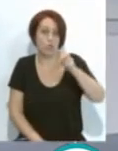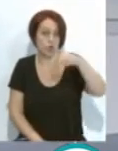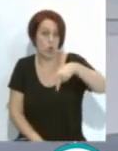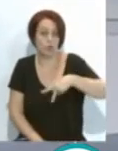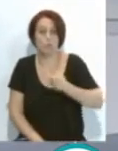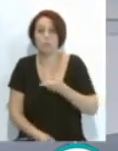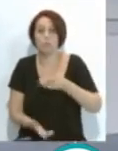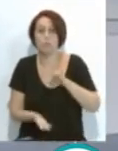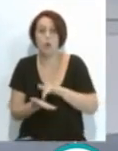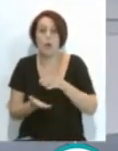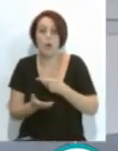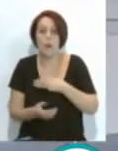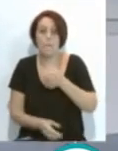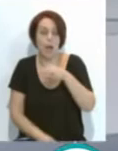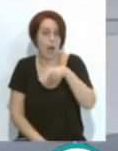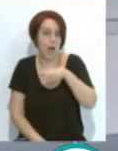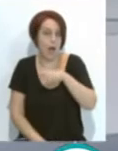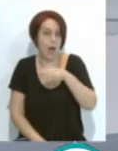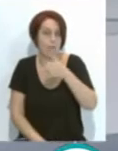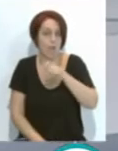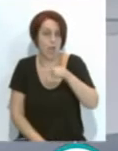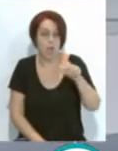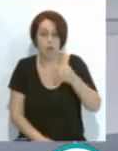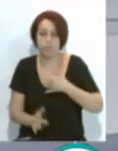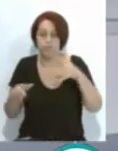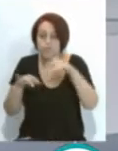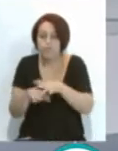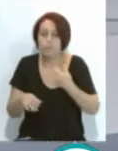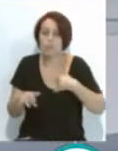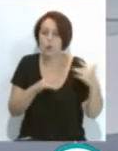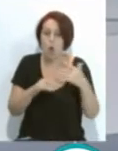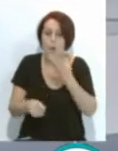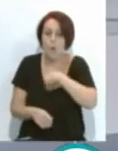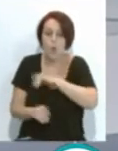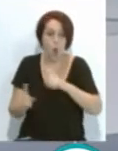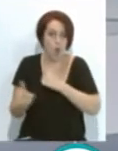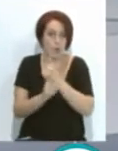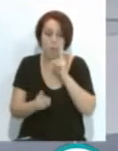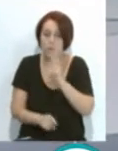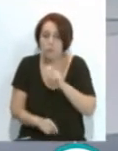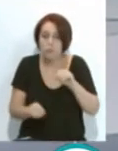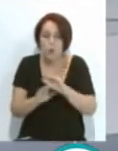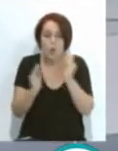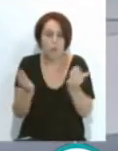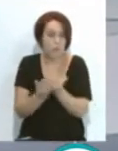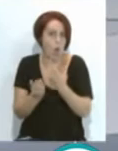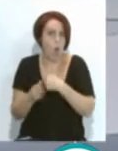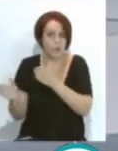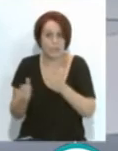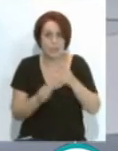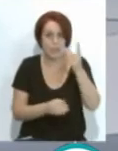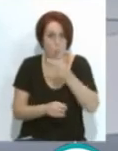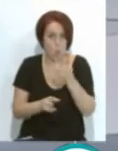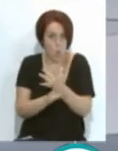la concentración de Marbella, ahí lo vimos jugar ese partido con el Español, y como decía, no había tocado un balón en ese segundo tiempo que